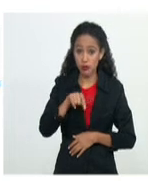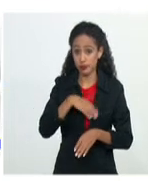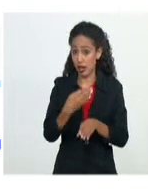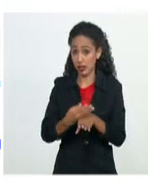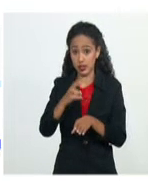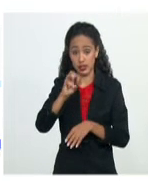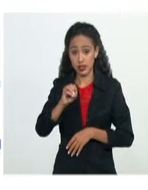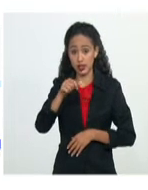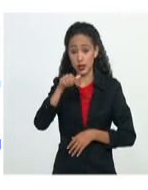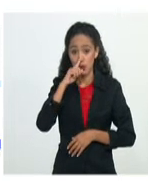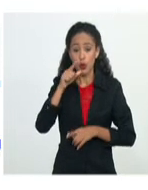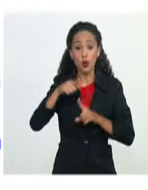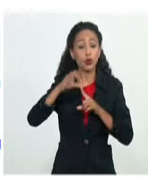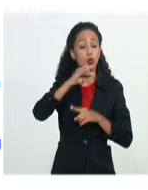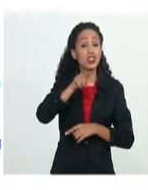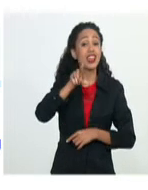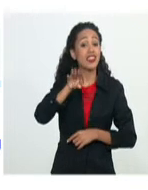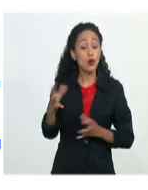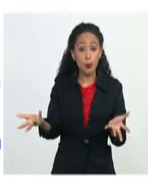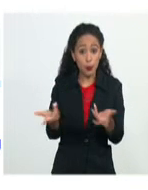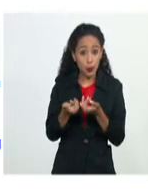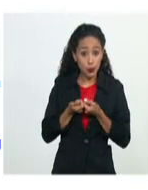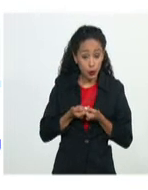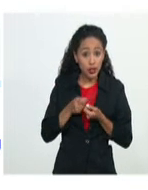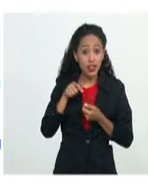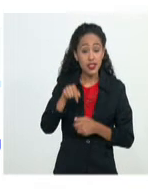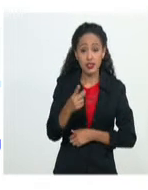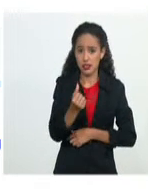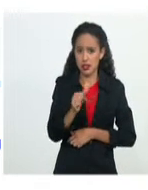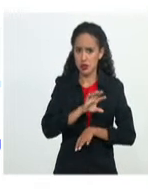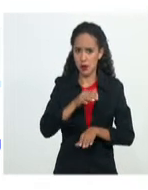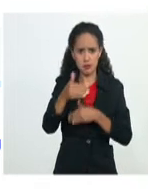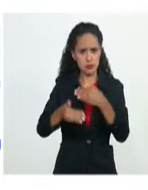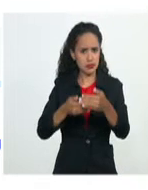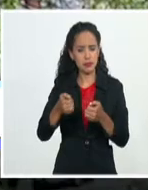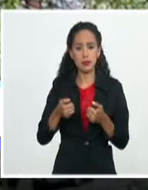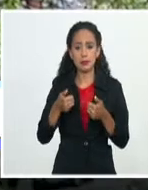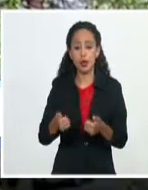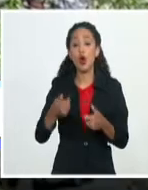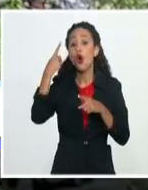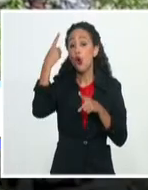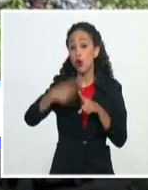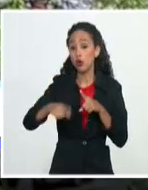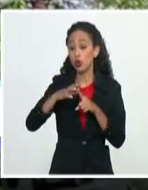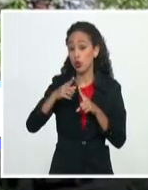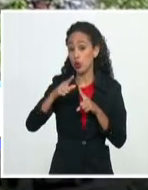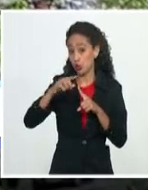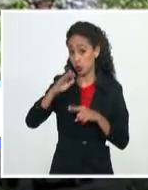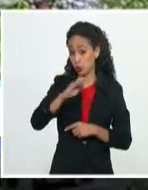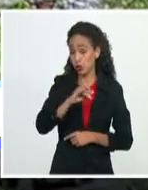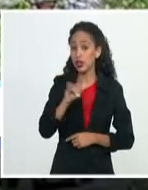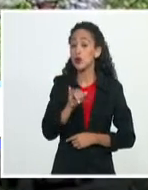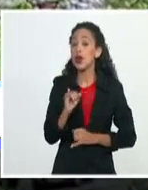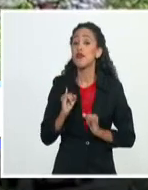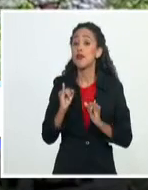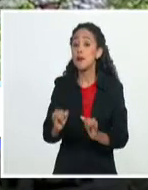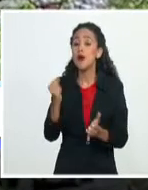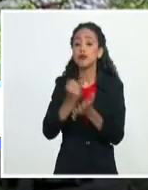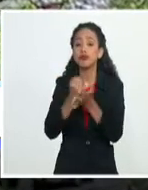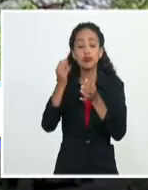el funcionario señaló que la recogida de esa moneda ha transcurrido según lo previsto en otro tweet hizo referencia a la aprobación por el consejo de